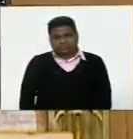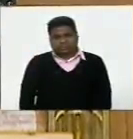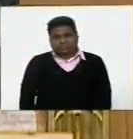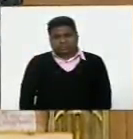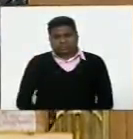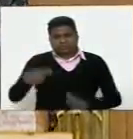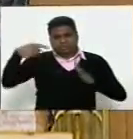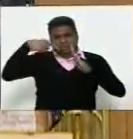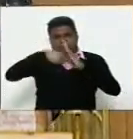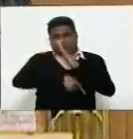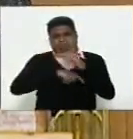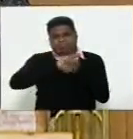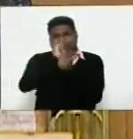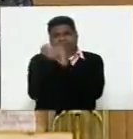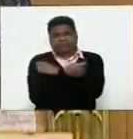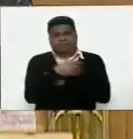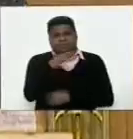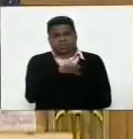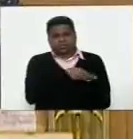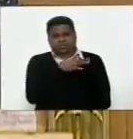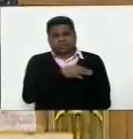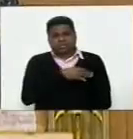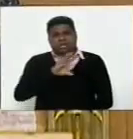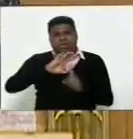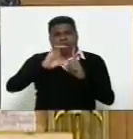profunda transformación social y cultural.